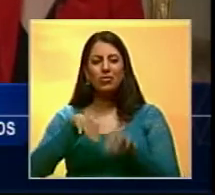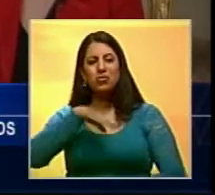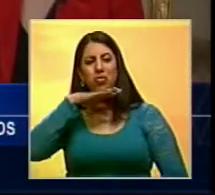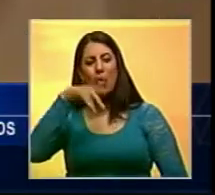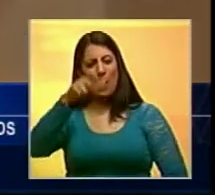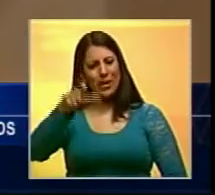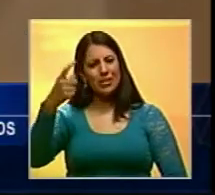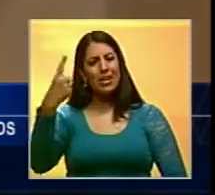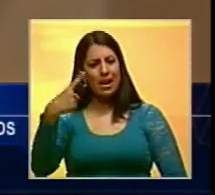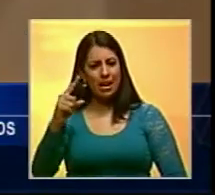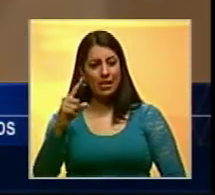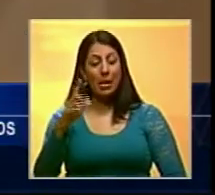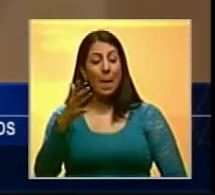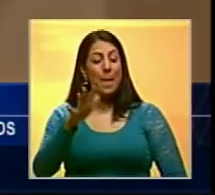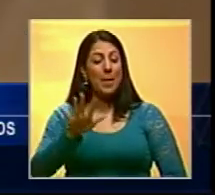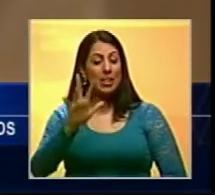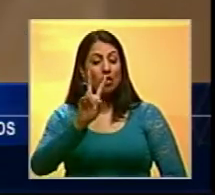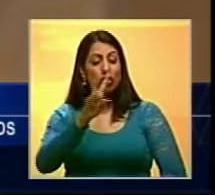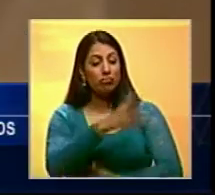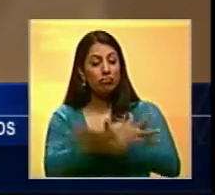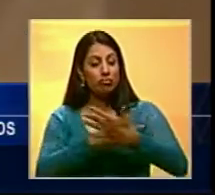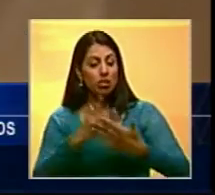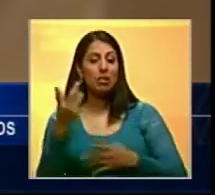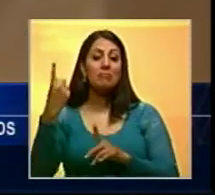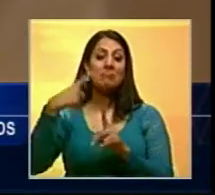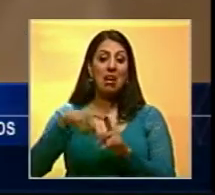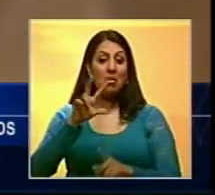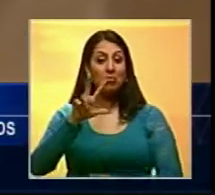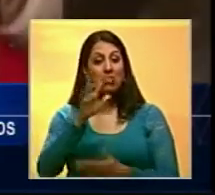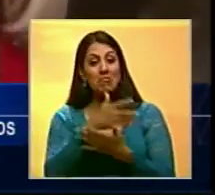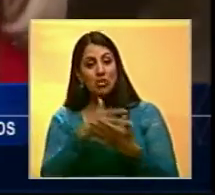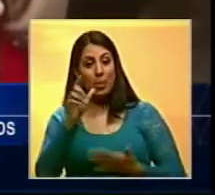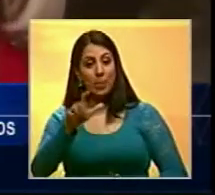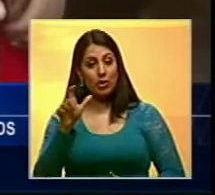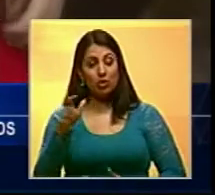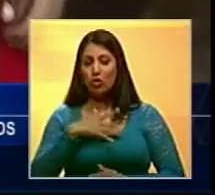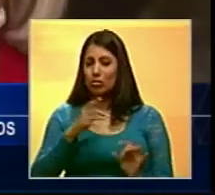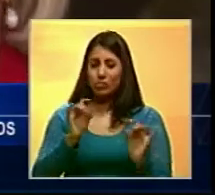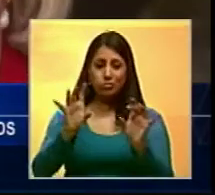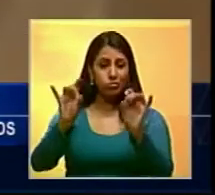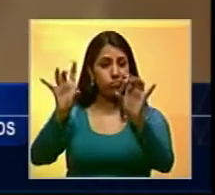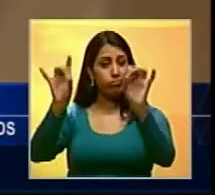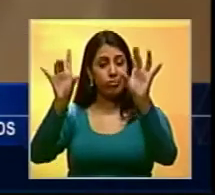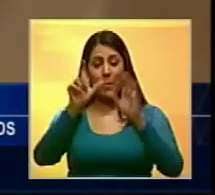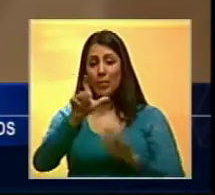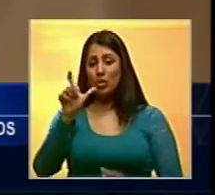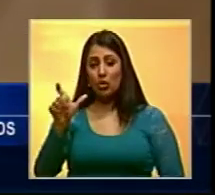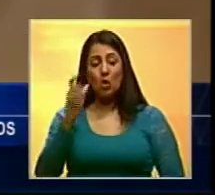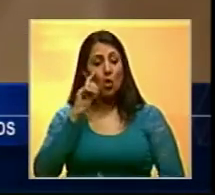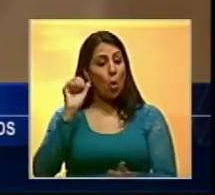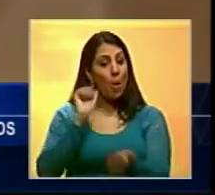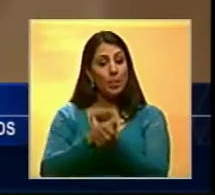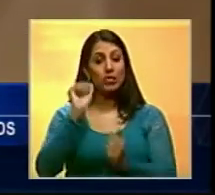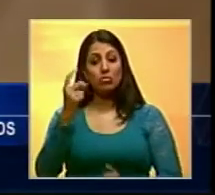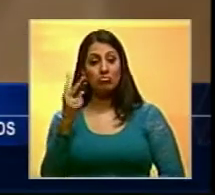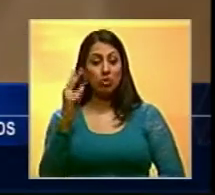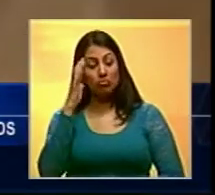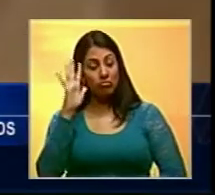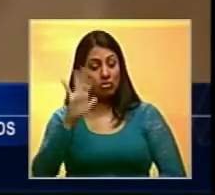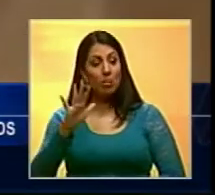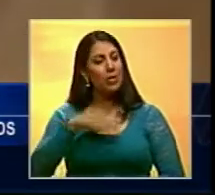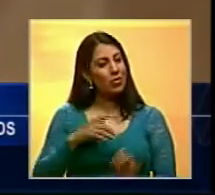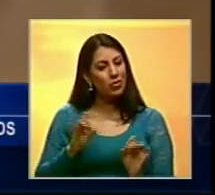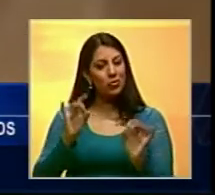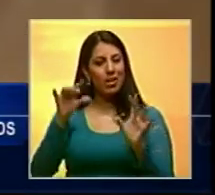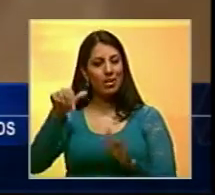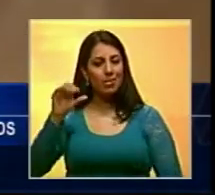estas personas, probablemente 2 millones, incluso podrían ser 3 millones. Los vamos a sacar de nuestro país o vamos a encarcelarlos, pero los vamos a